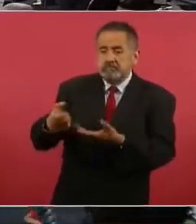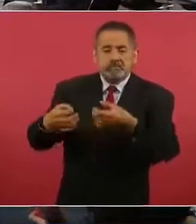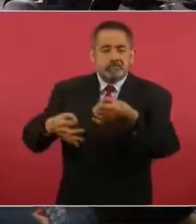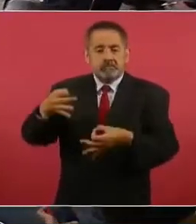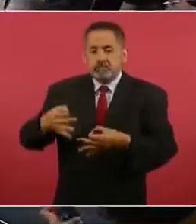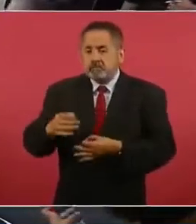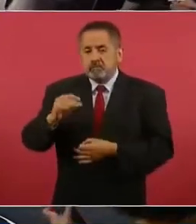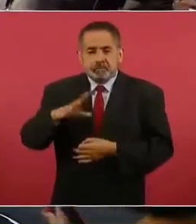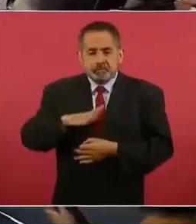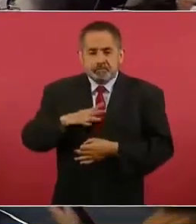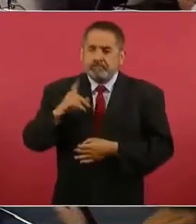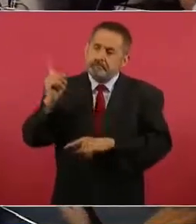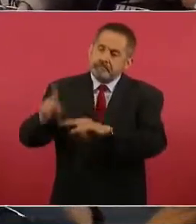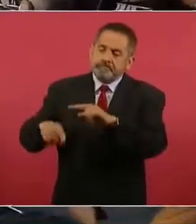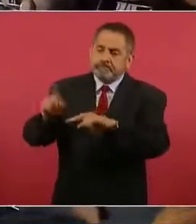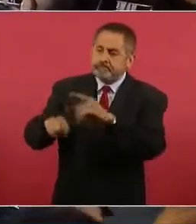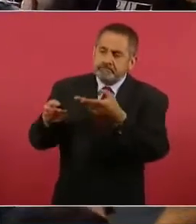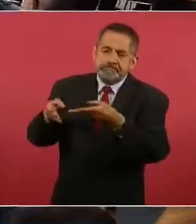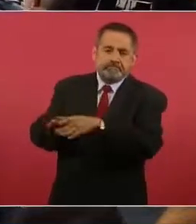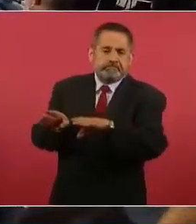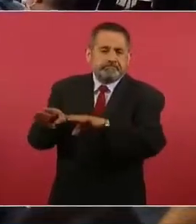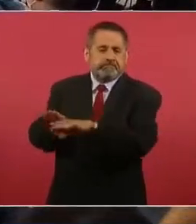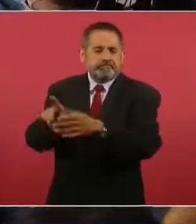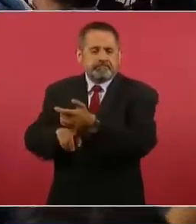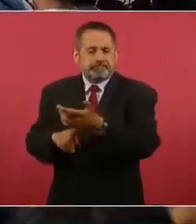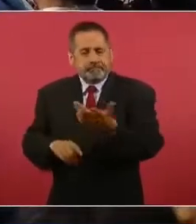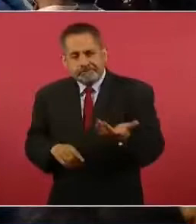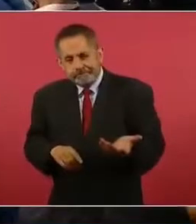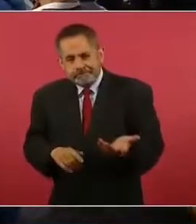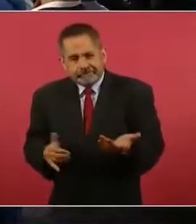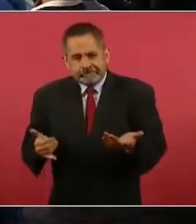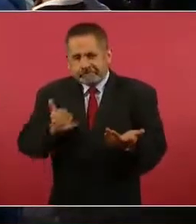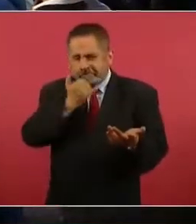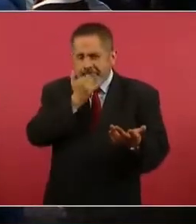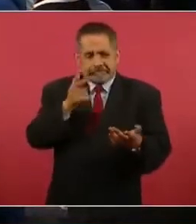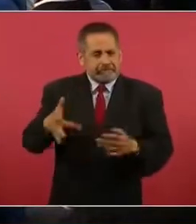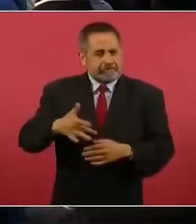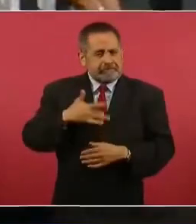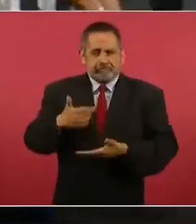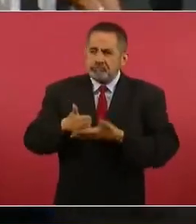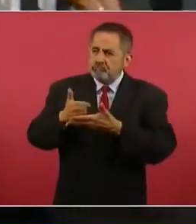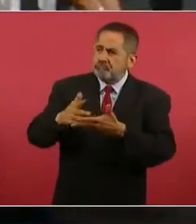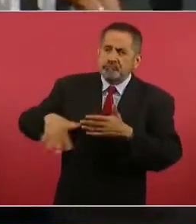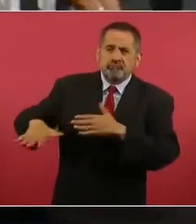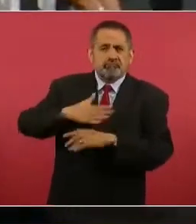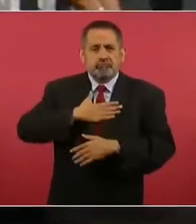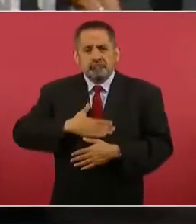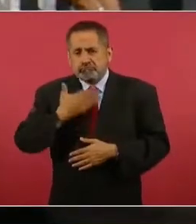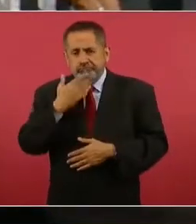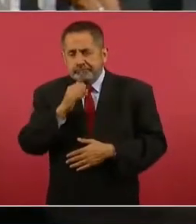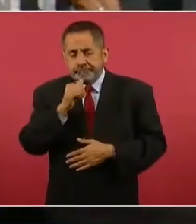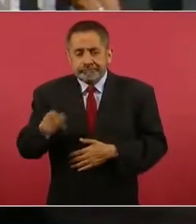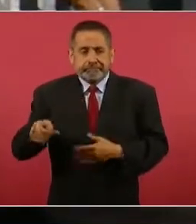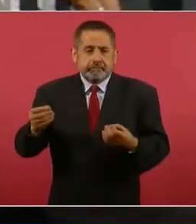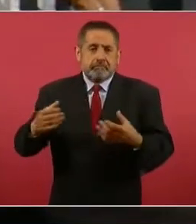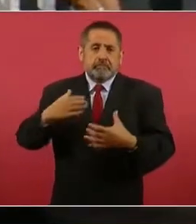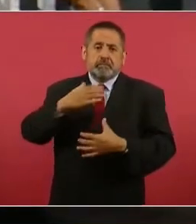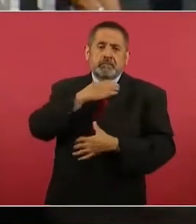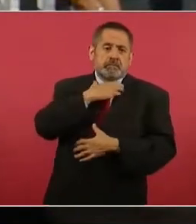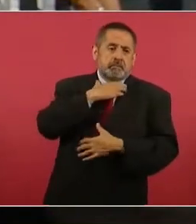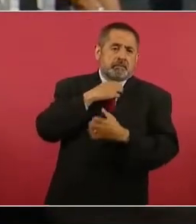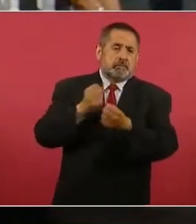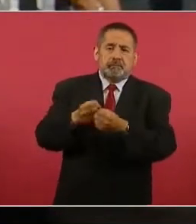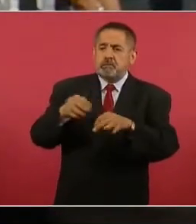irregularidades. Esto, lejos de privilegiar la justicia, bueno, pues lo que ocasionó fue un rezago